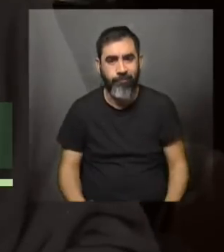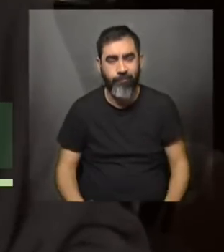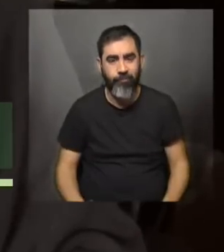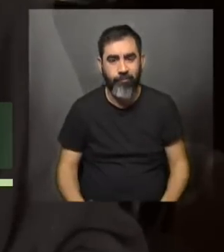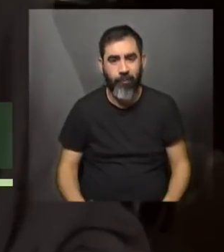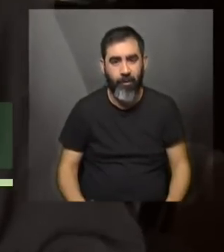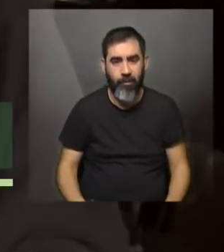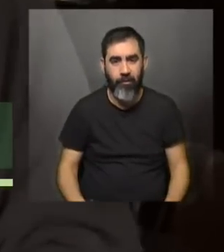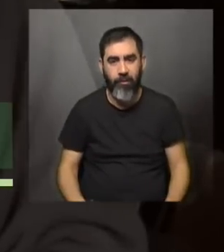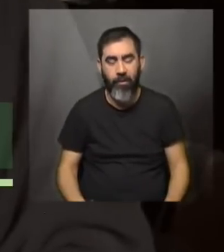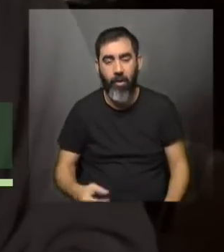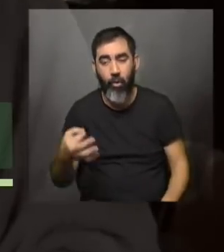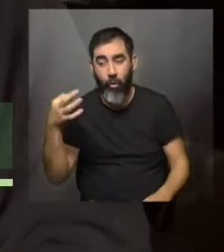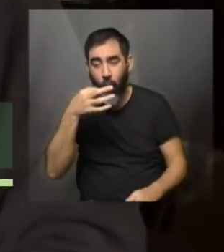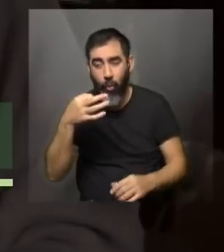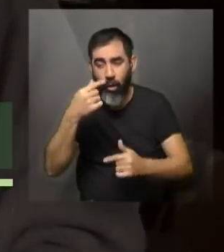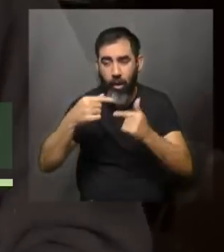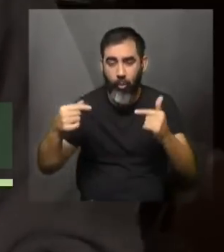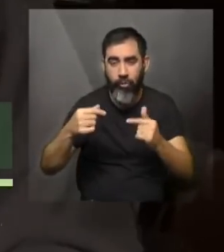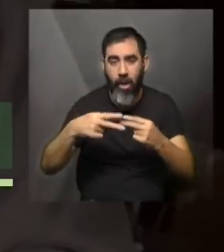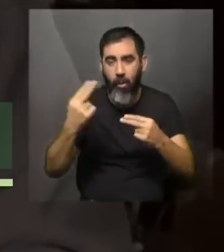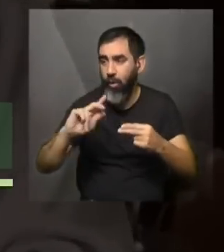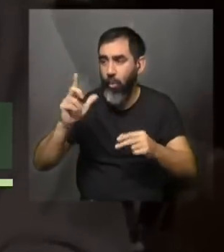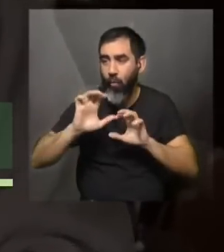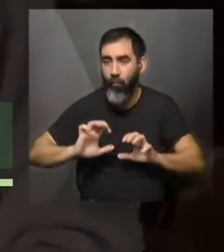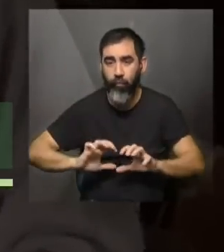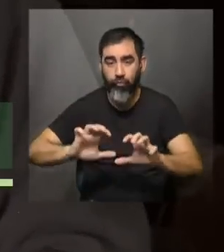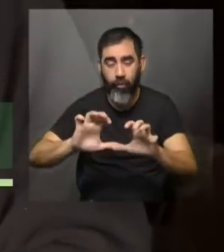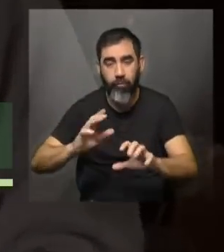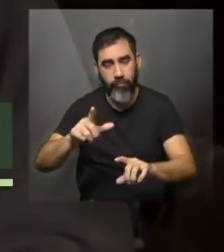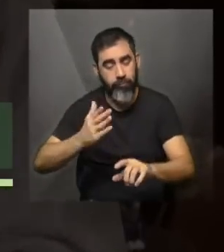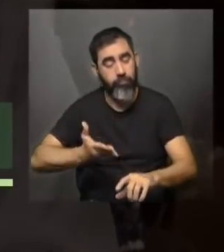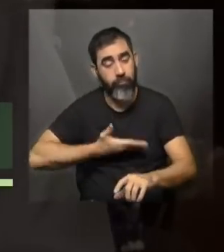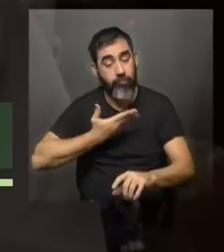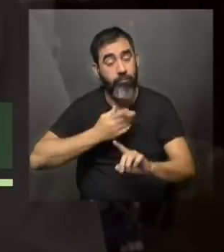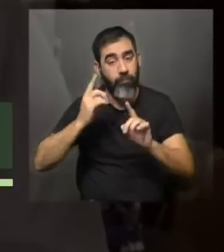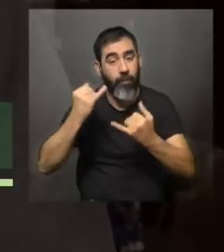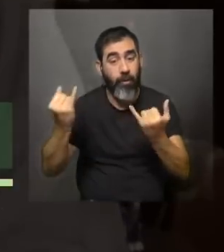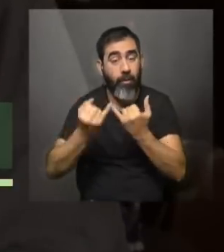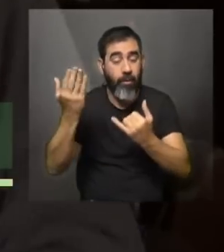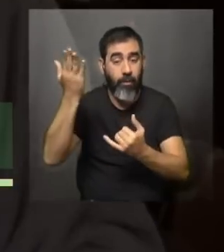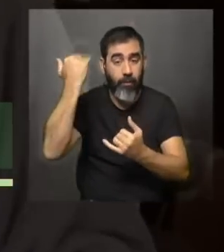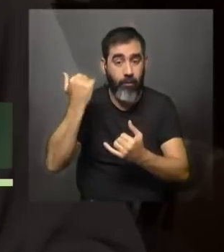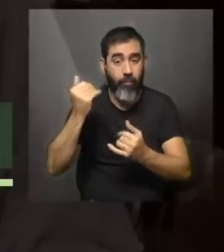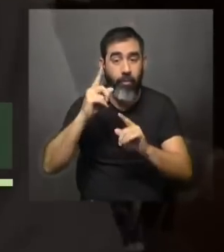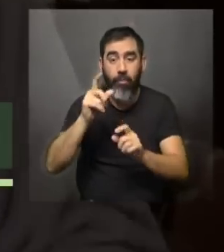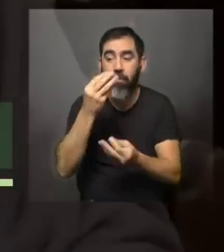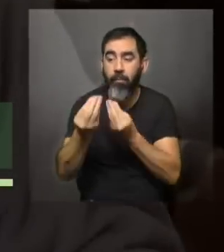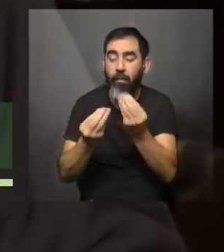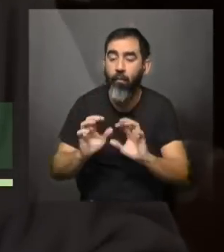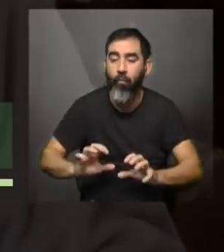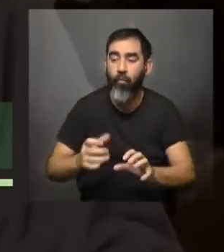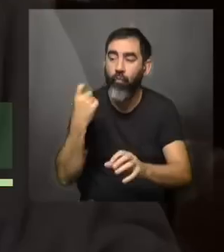por goleada cuando la aduana le falta personal que es otro reclamo que nosotros hace mucho tiempo decimos tiene que traer gente